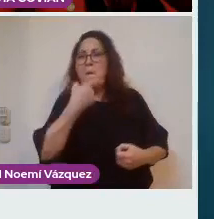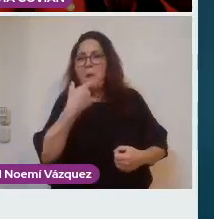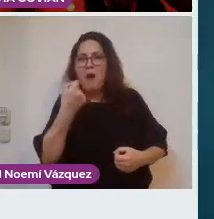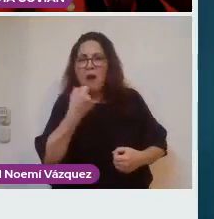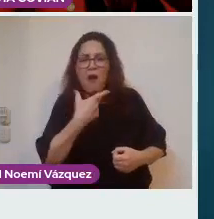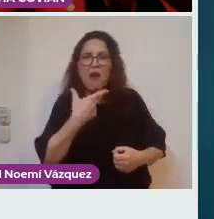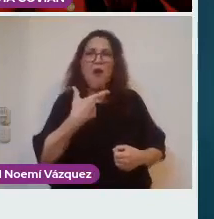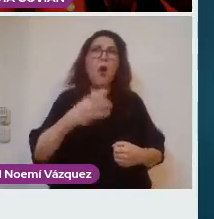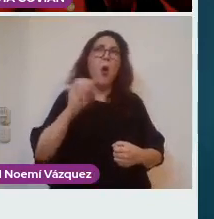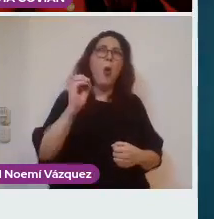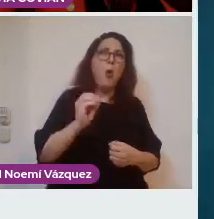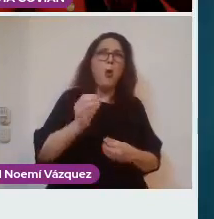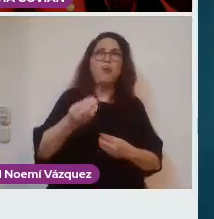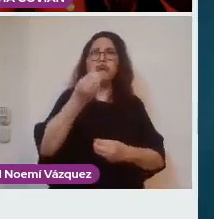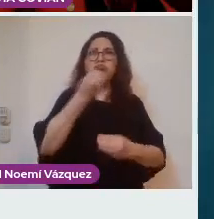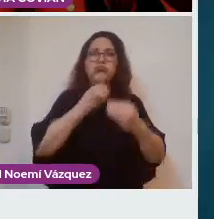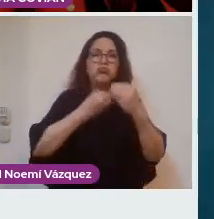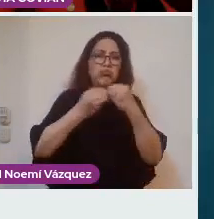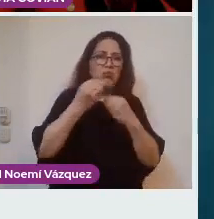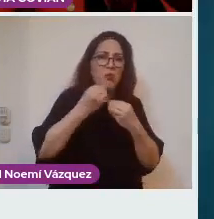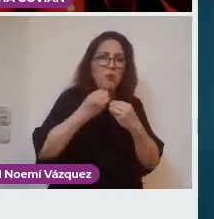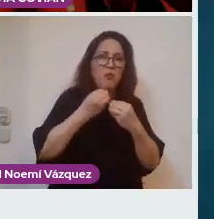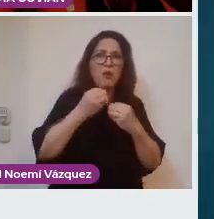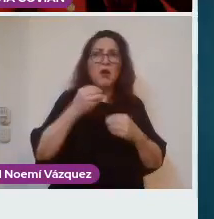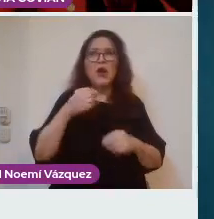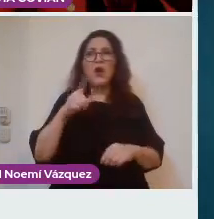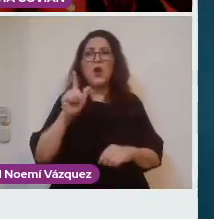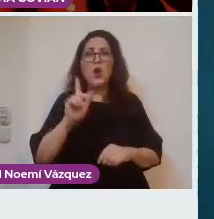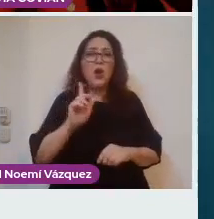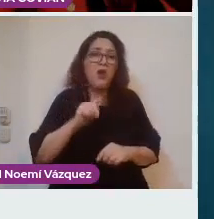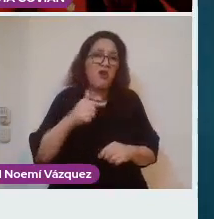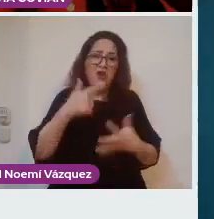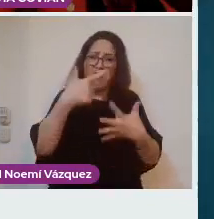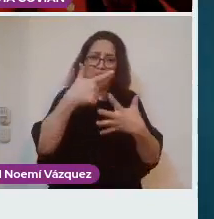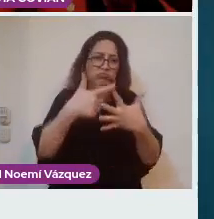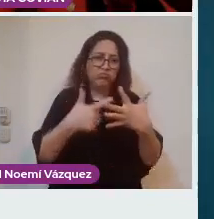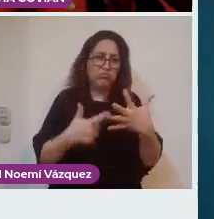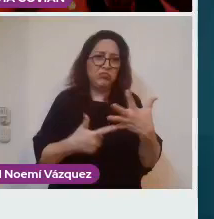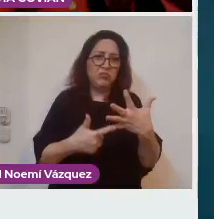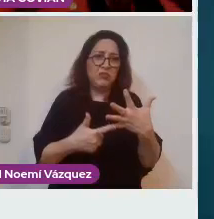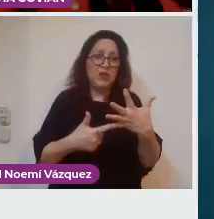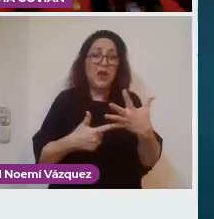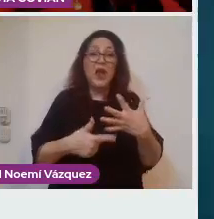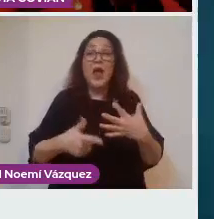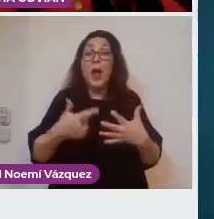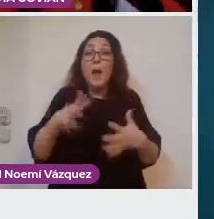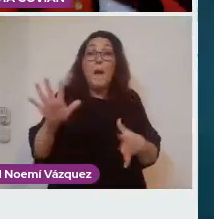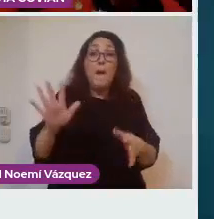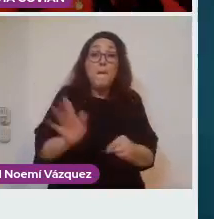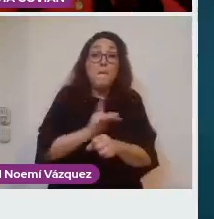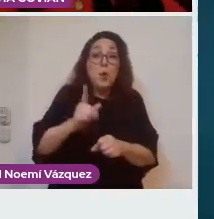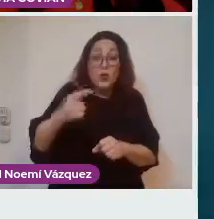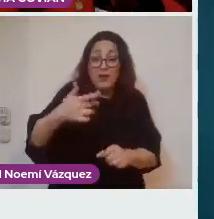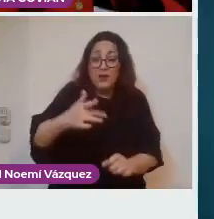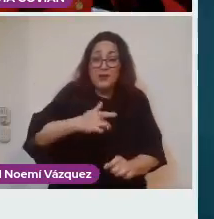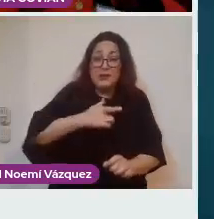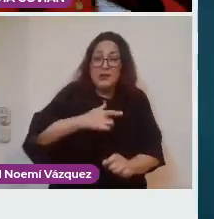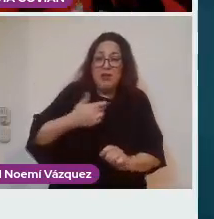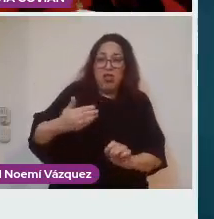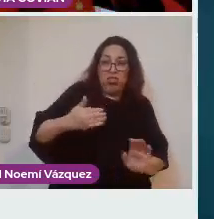comas. Entonces muchas veces te dicen, ándale, ándale, cómete esto. Y ya sea en una situación social o en una